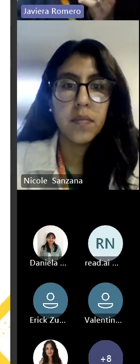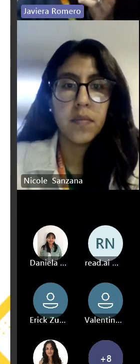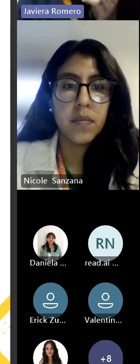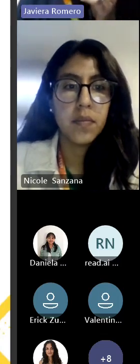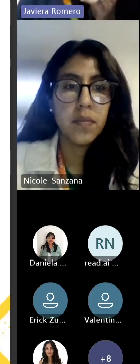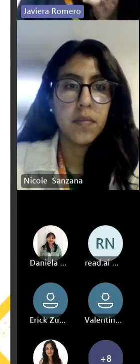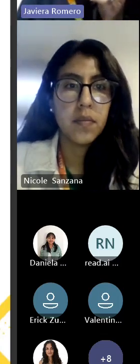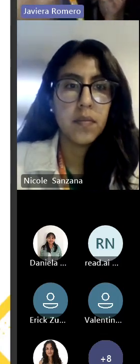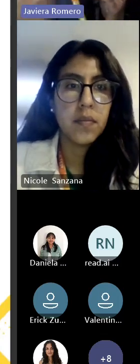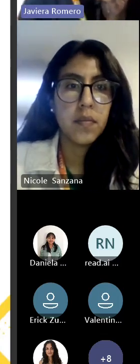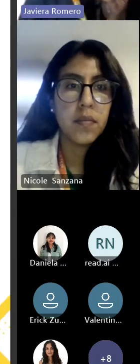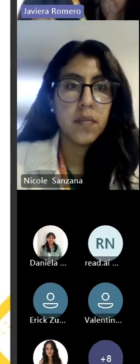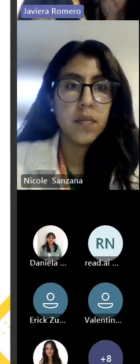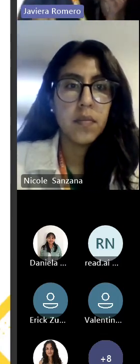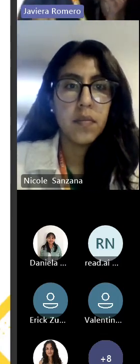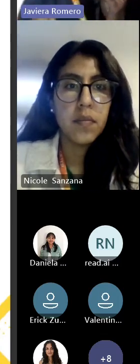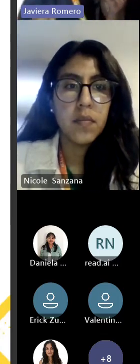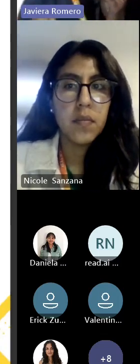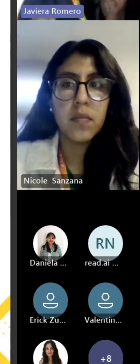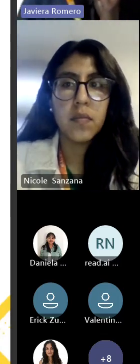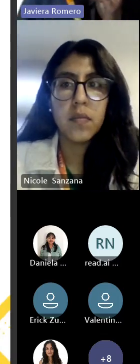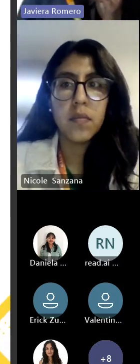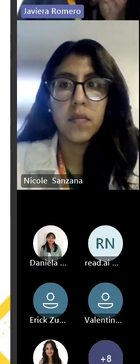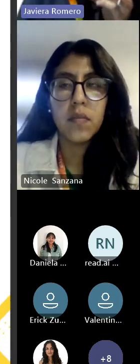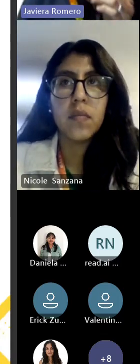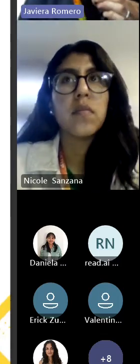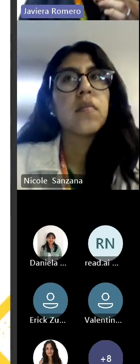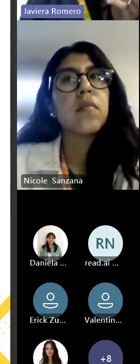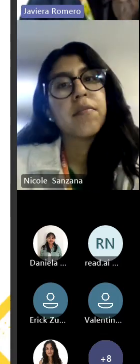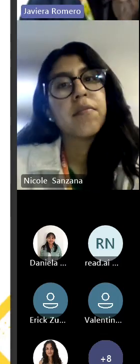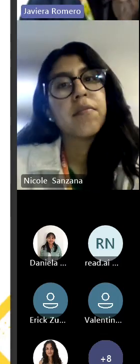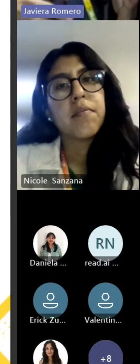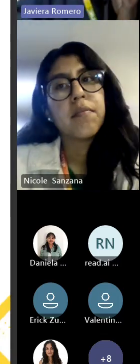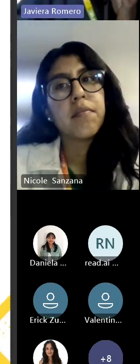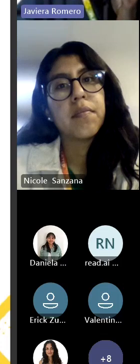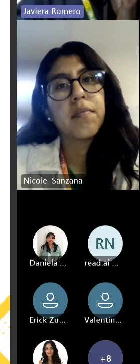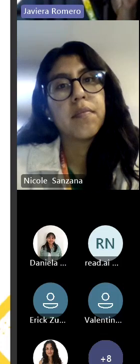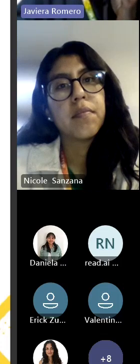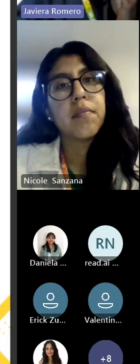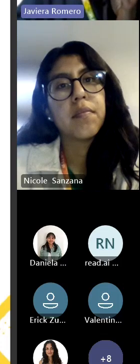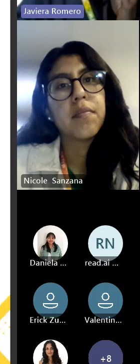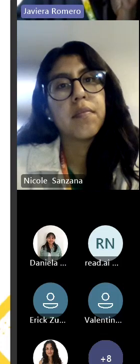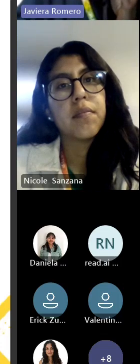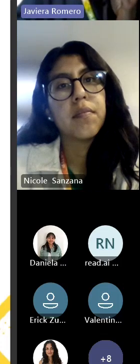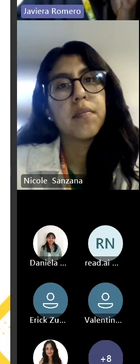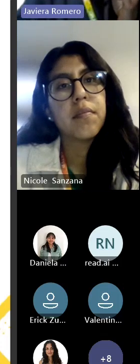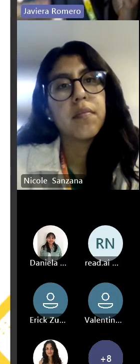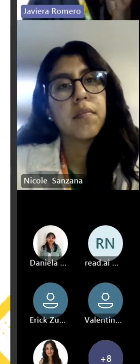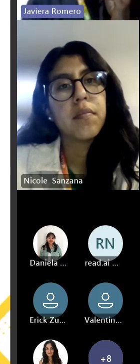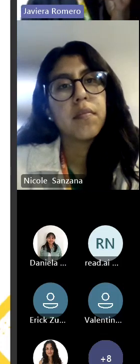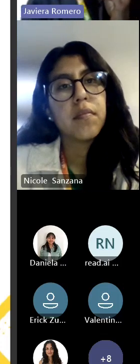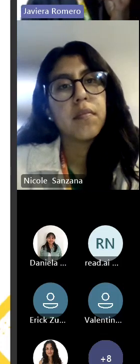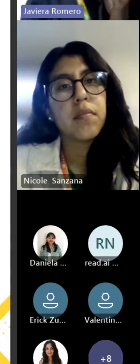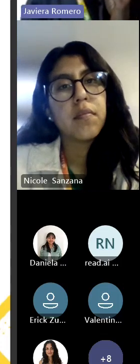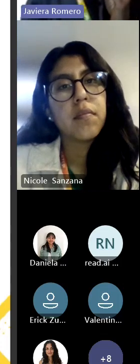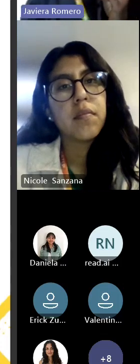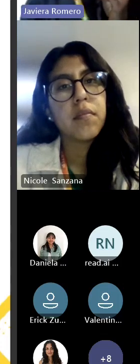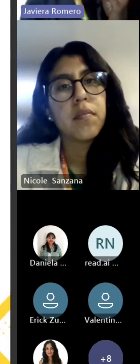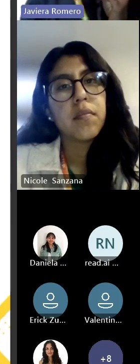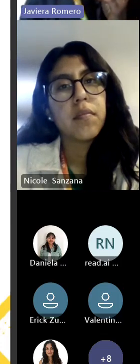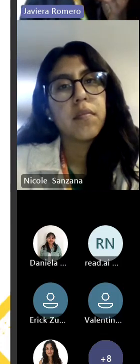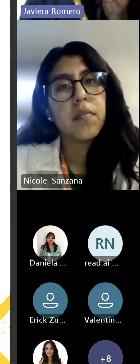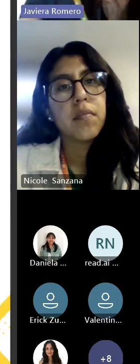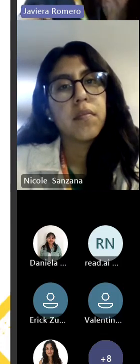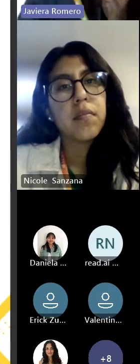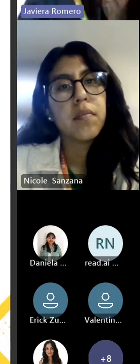una activación del protocolo, ¿cierto? El protocolo de riesgo suicida. En 24 horas, ¿cierto? Informarse de lo sucedido y contactar